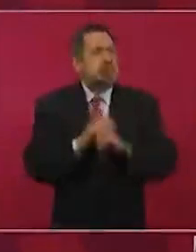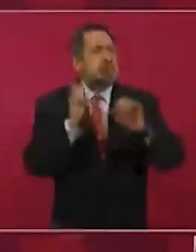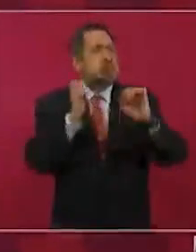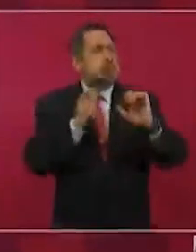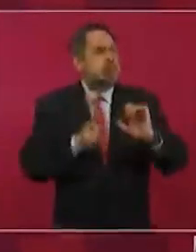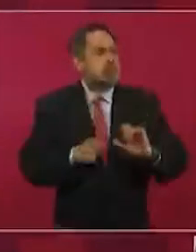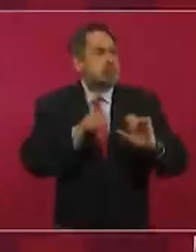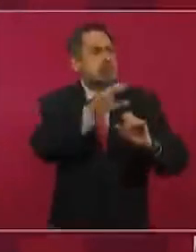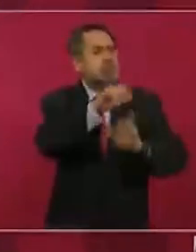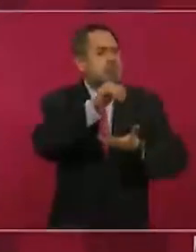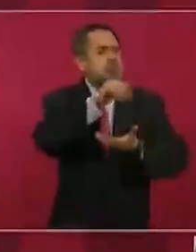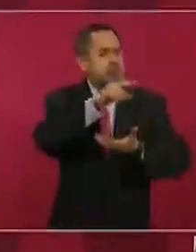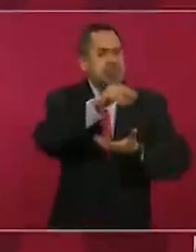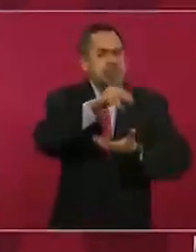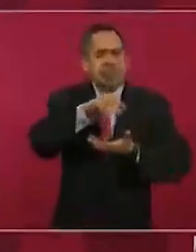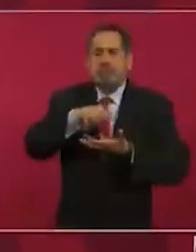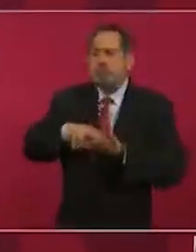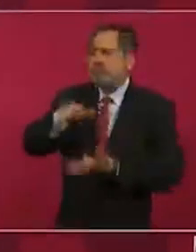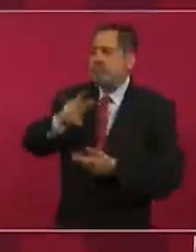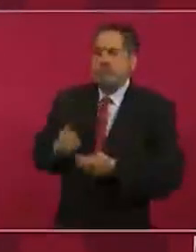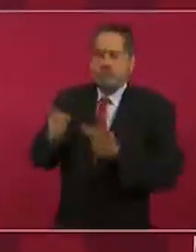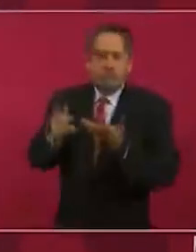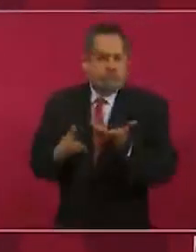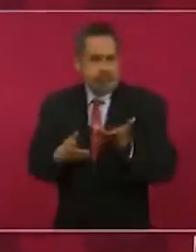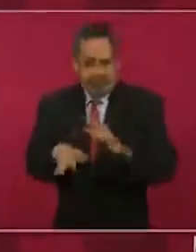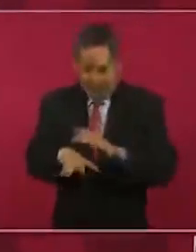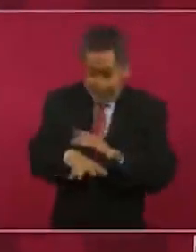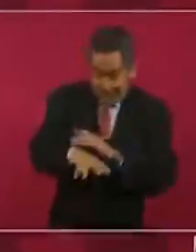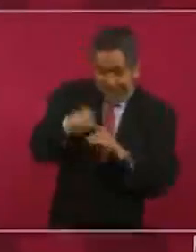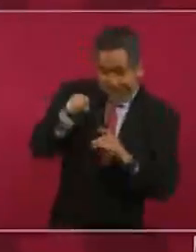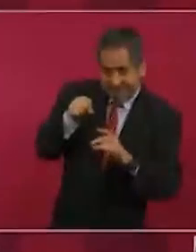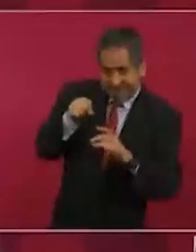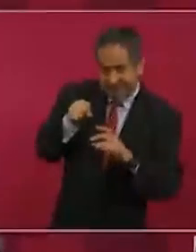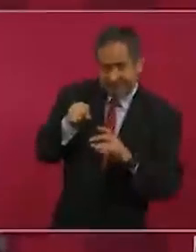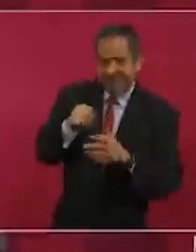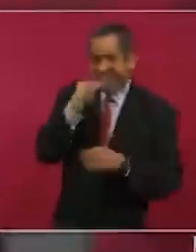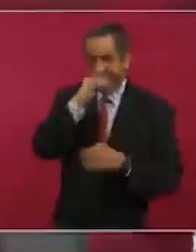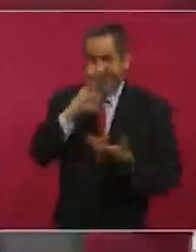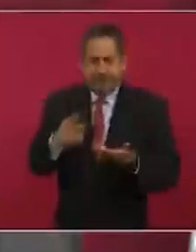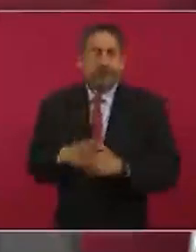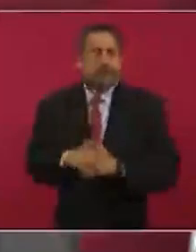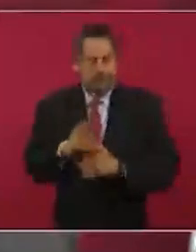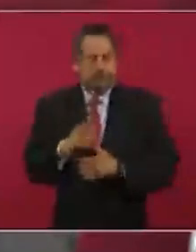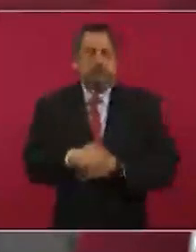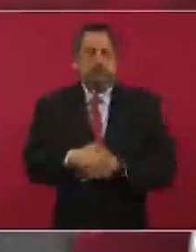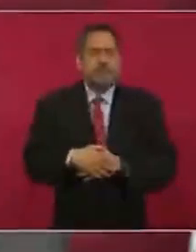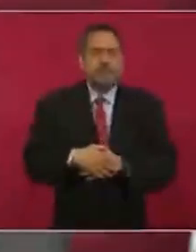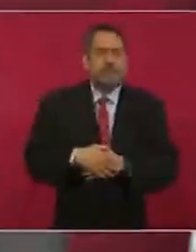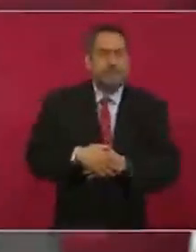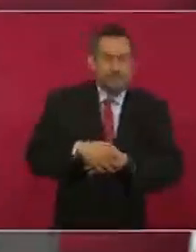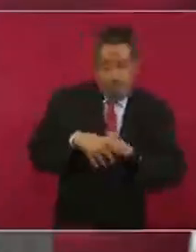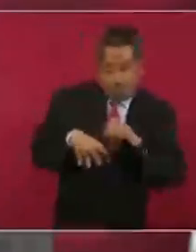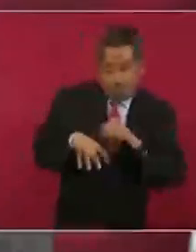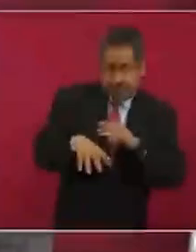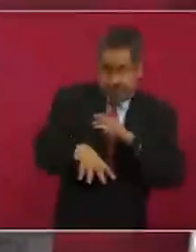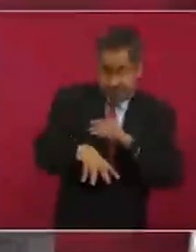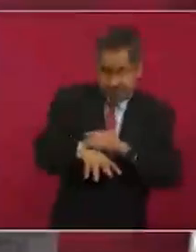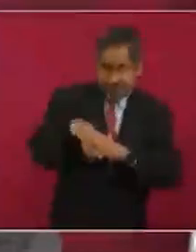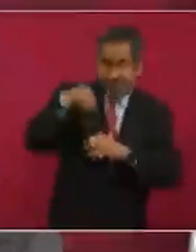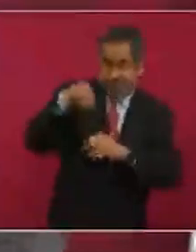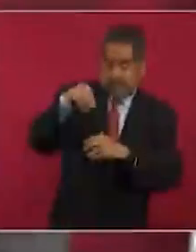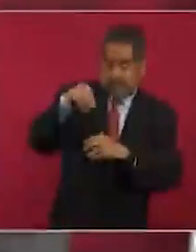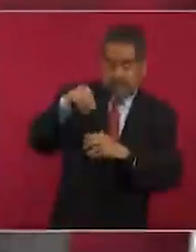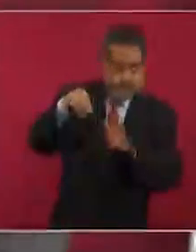cualquier otra actividad extractiva. Entonces, ya la refinación, pues ya es